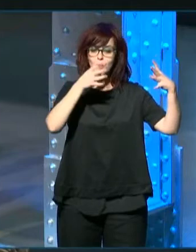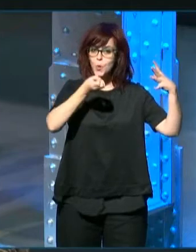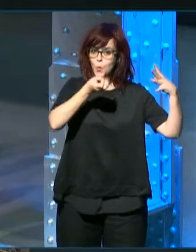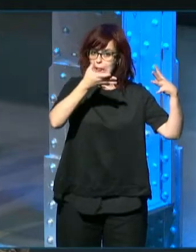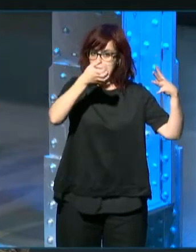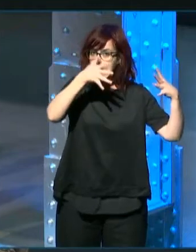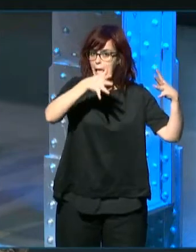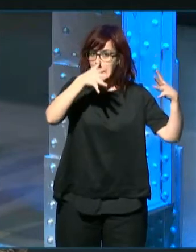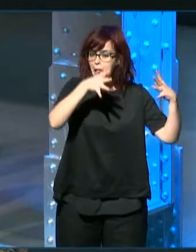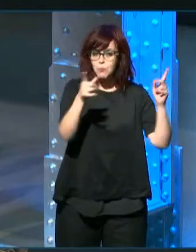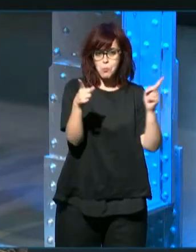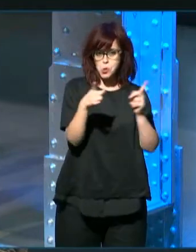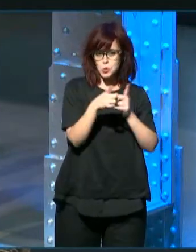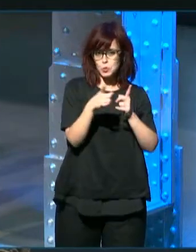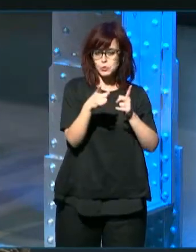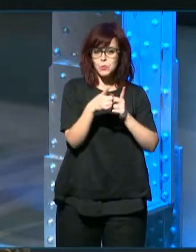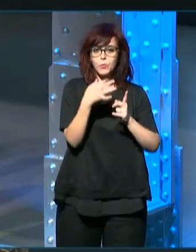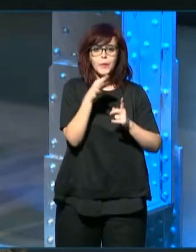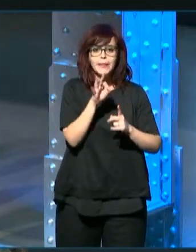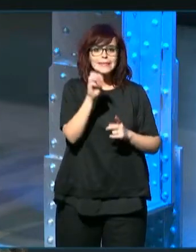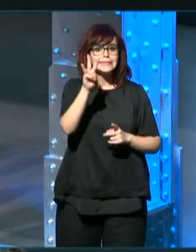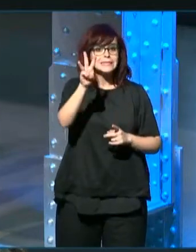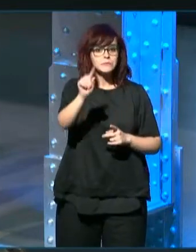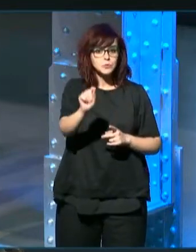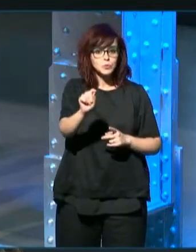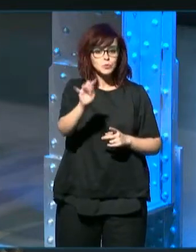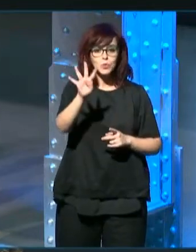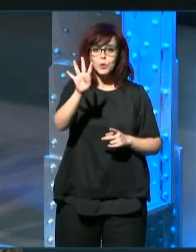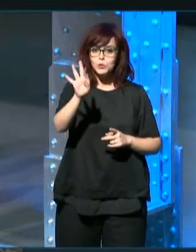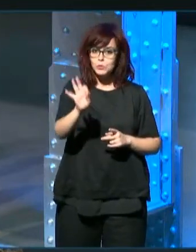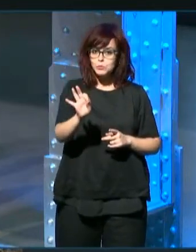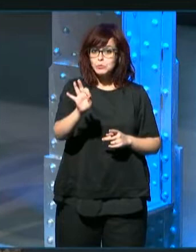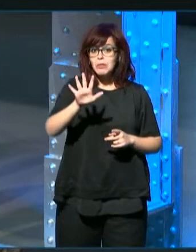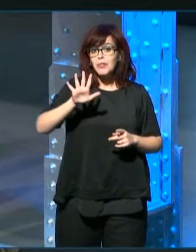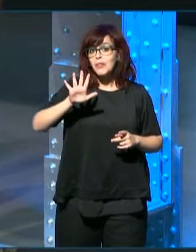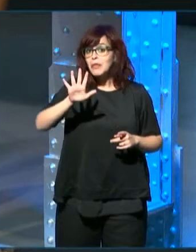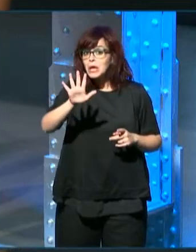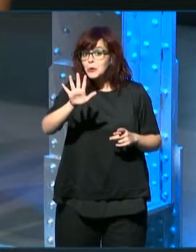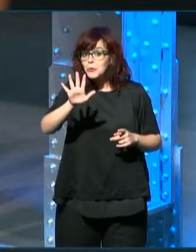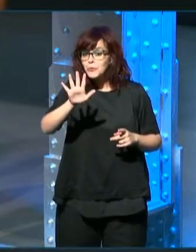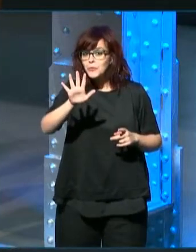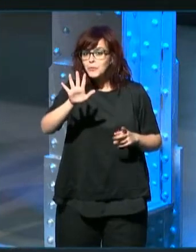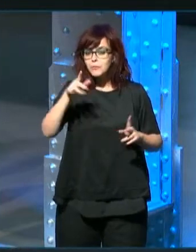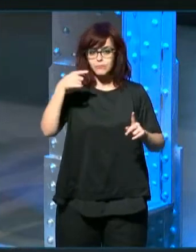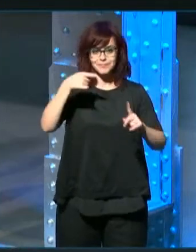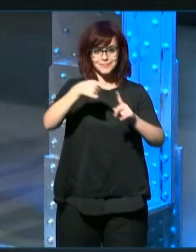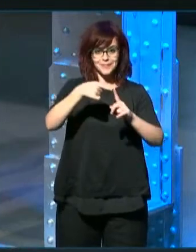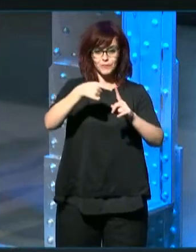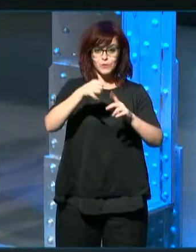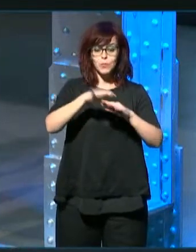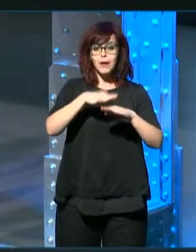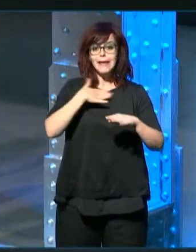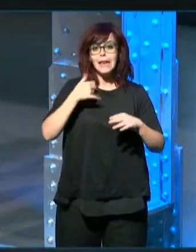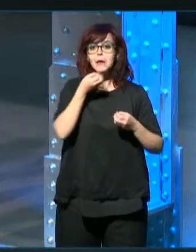tenían, como mucho, y no exagero, 3 minutos, 4, 5 tal vez, para pensar lo que querían